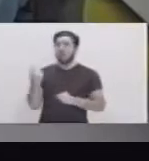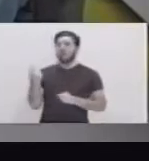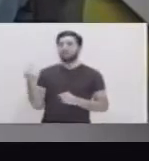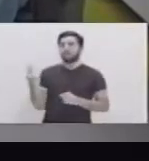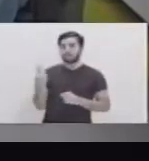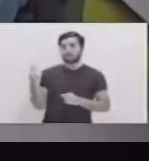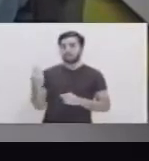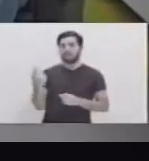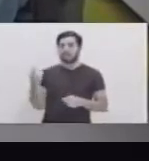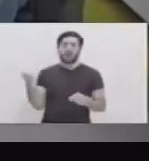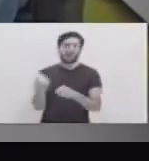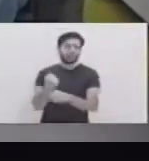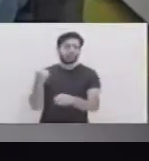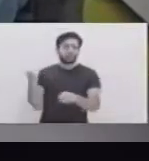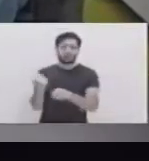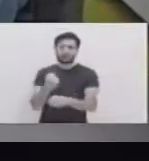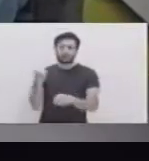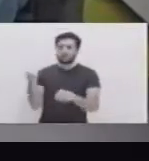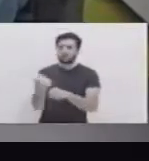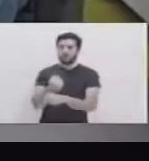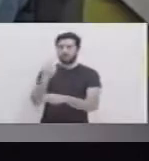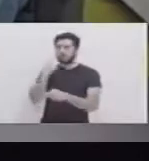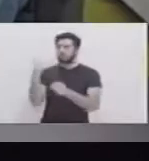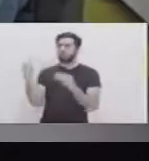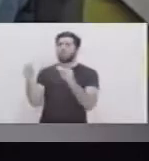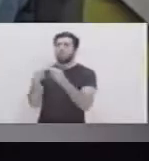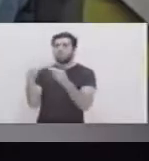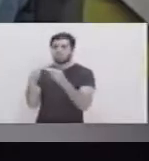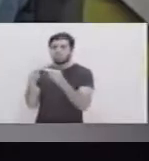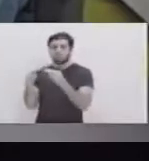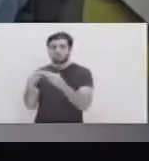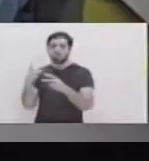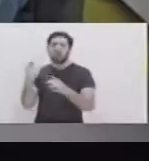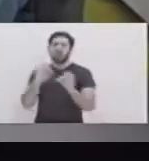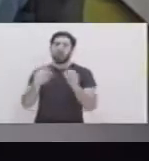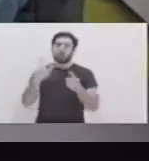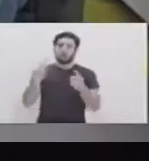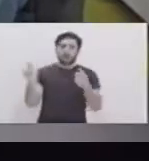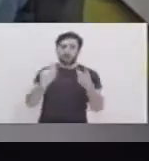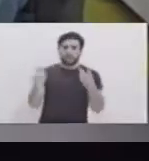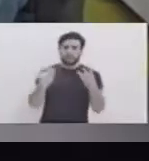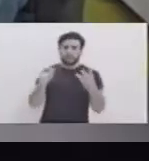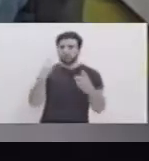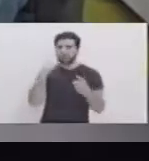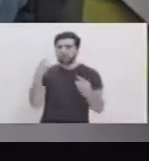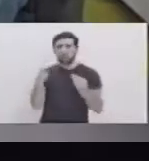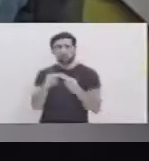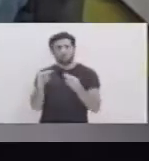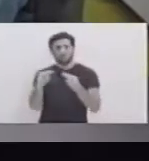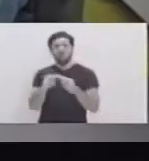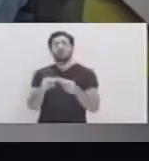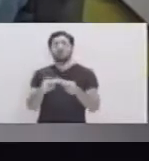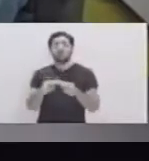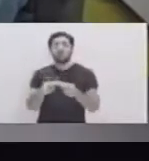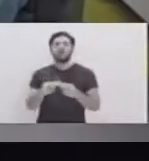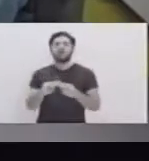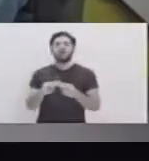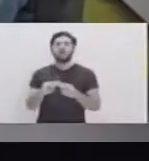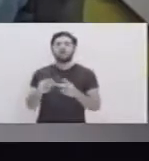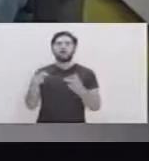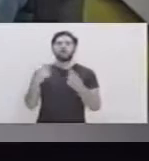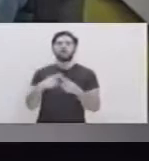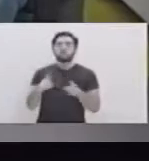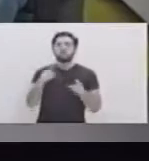¿verdad? Una amistad puede surgir porque llevan años de conocerse, una amistad puede surgir porque llevan un mes de conocerse,